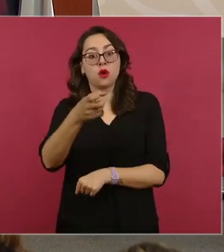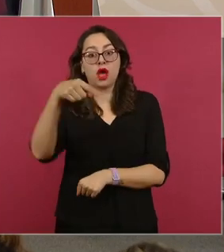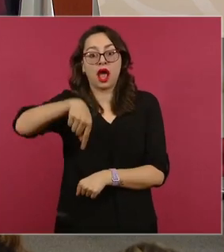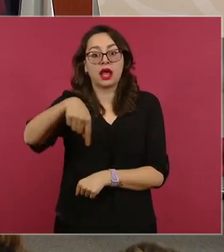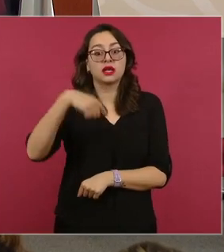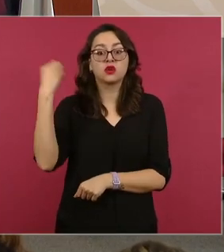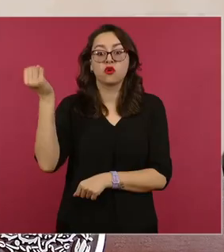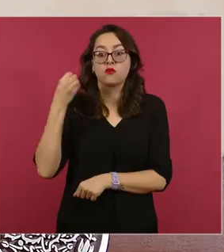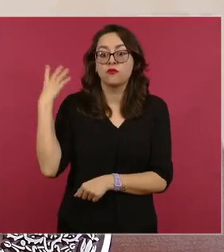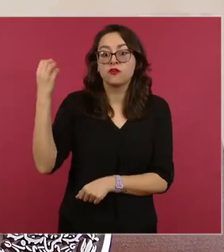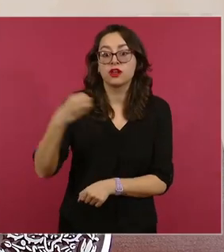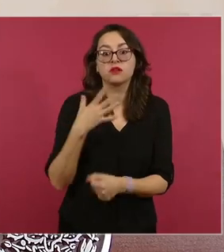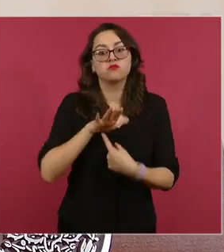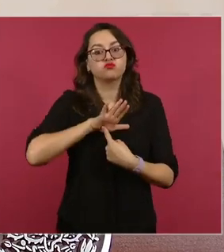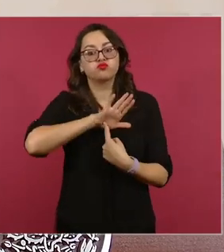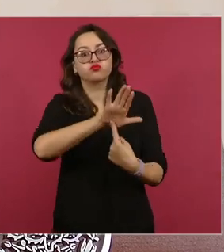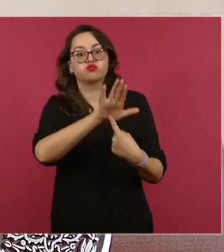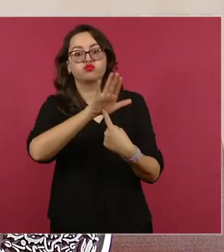mañaneras,